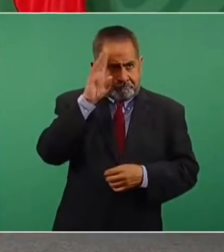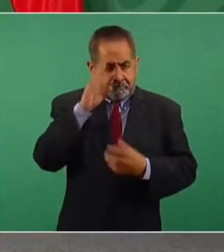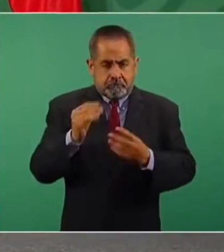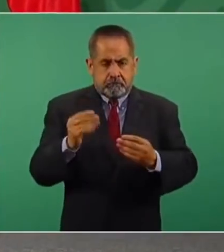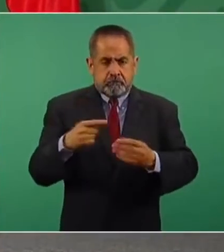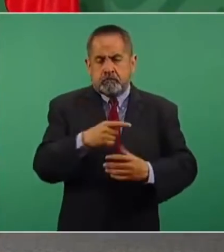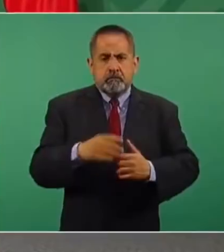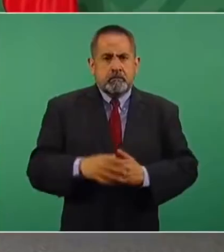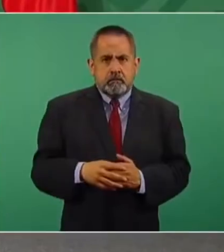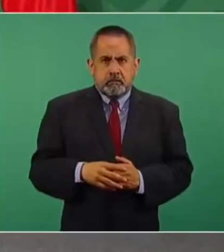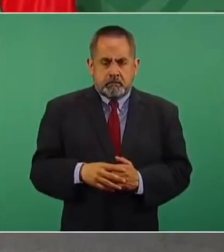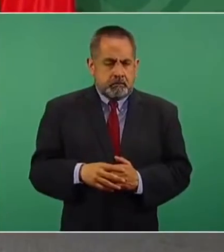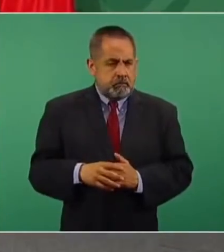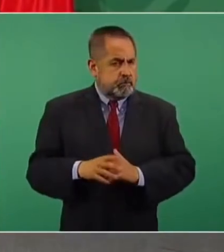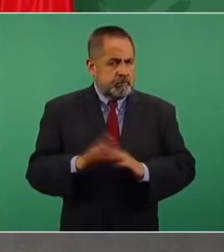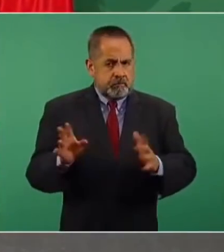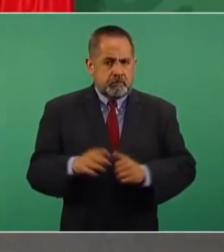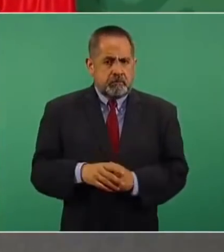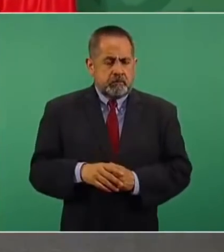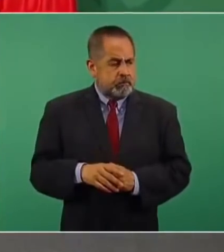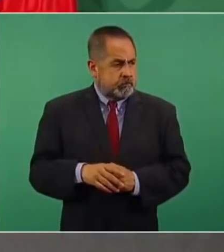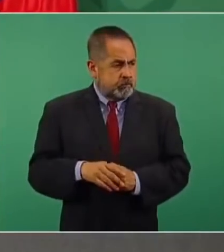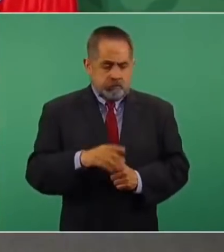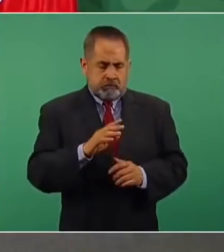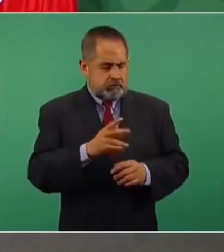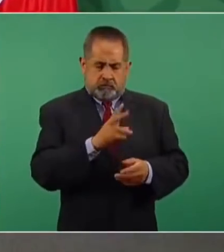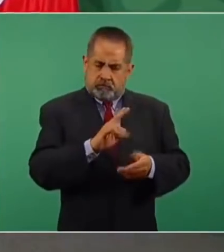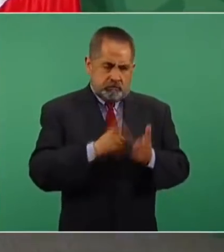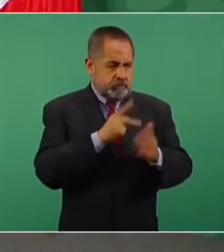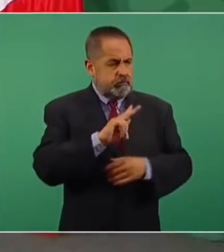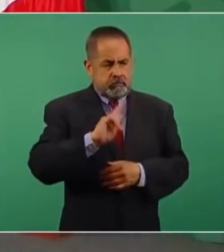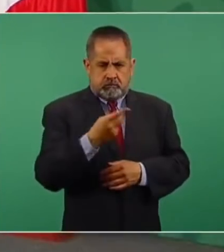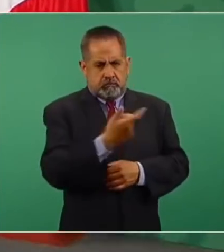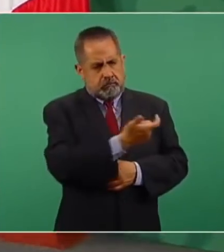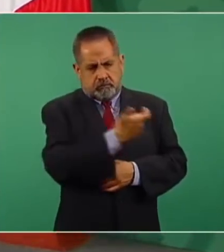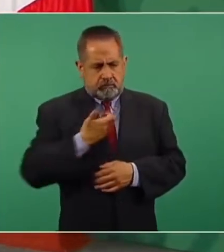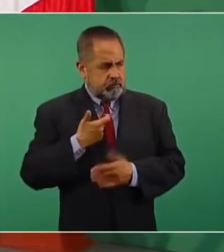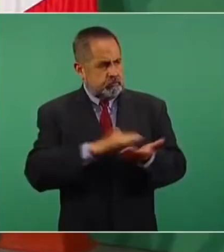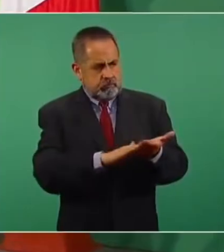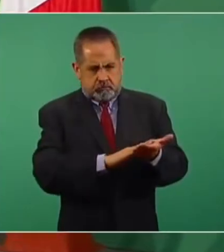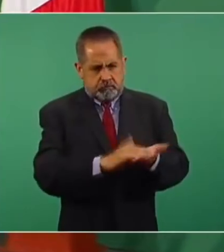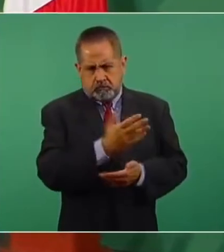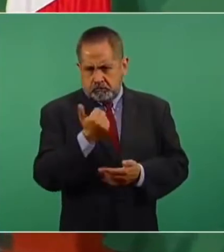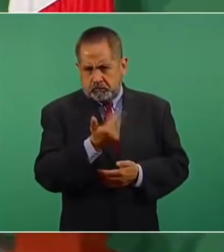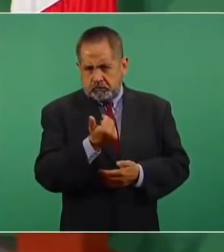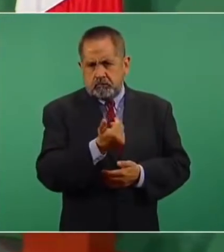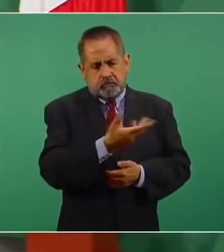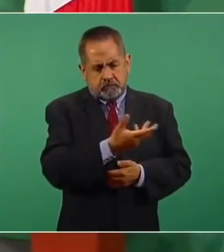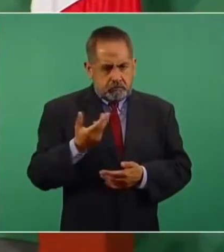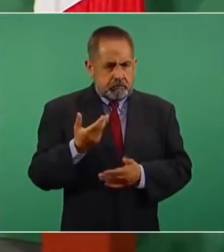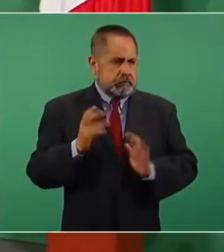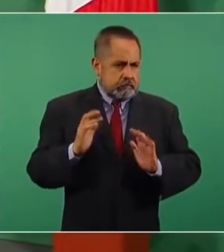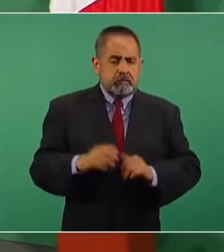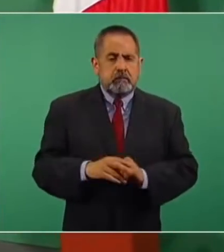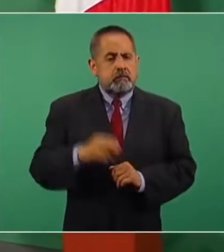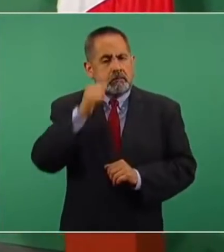que se consiga lo más que se pueda. Antier leía yo en